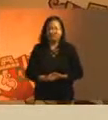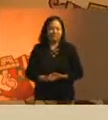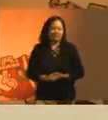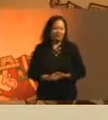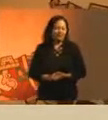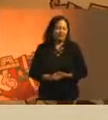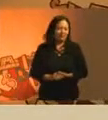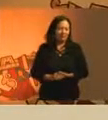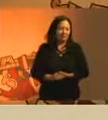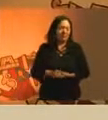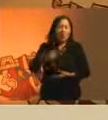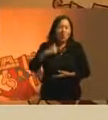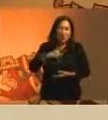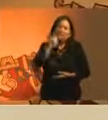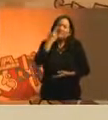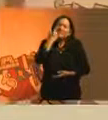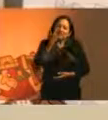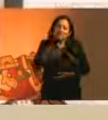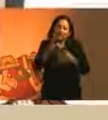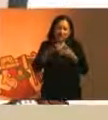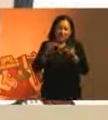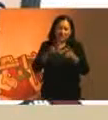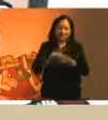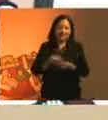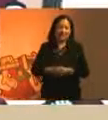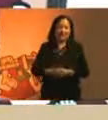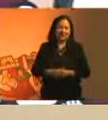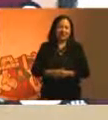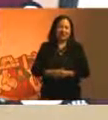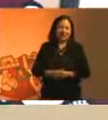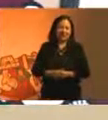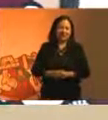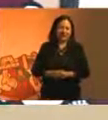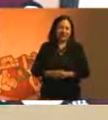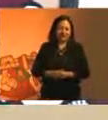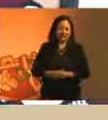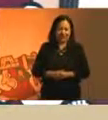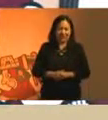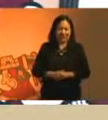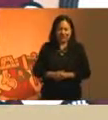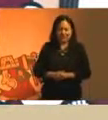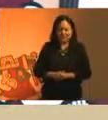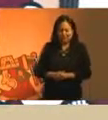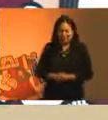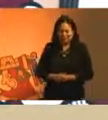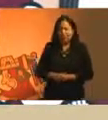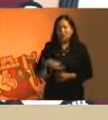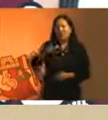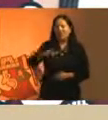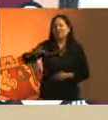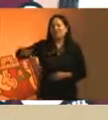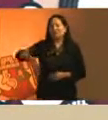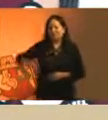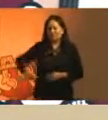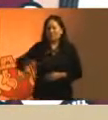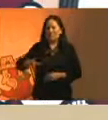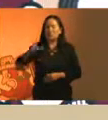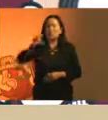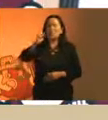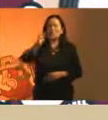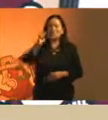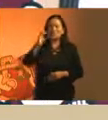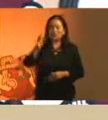lo que quiero de lo que sí quiero decirles es la necesidad de una dirección política propia del movimiento social